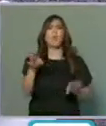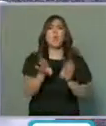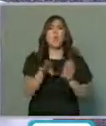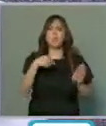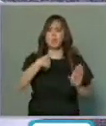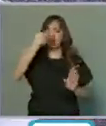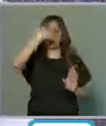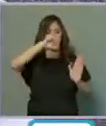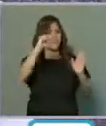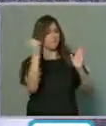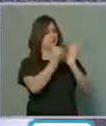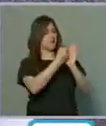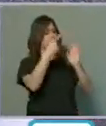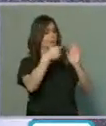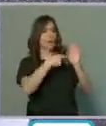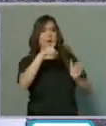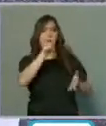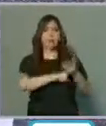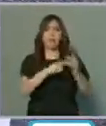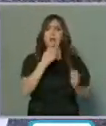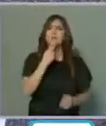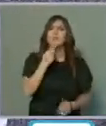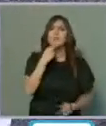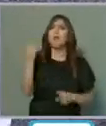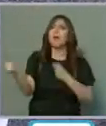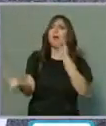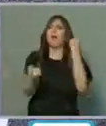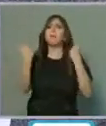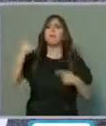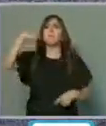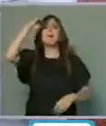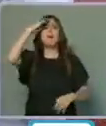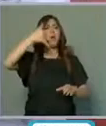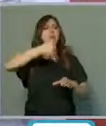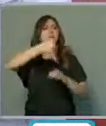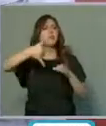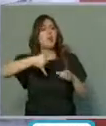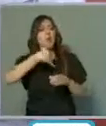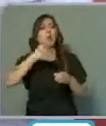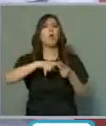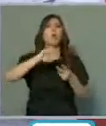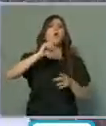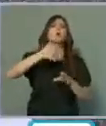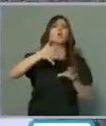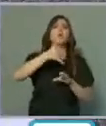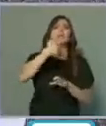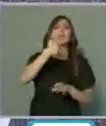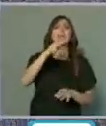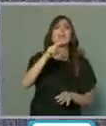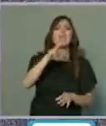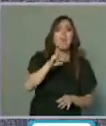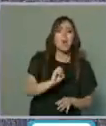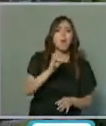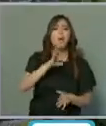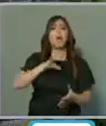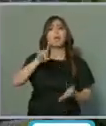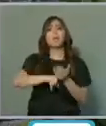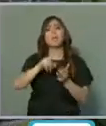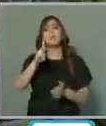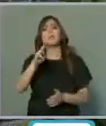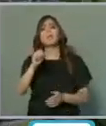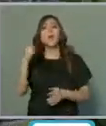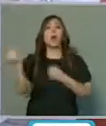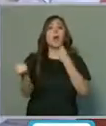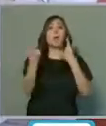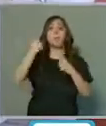bien dice Andrés, nos podemos ir con la finta de que, yogurt o yogurt griego para que tenga proteína y entonces seguro no tiene azúcar, o a